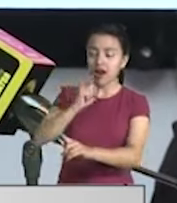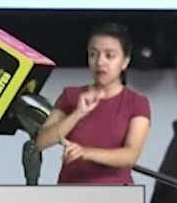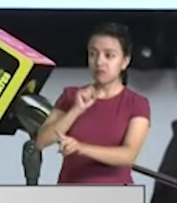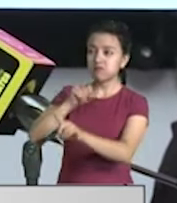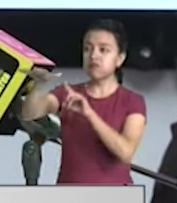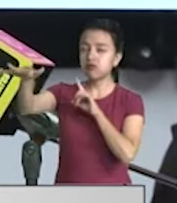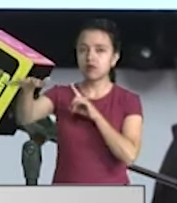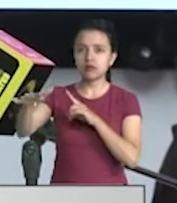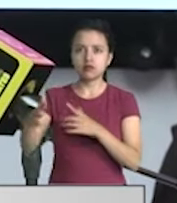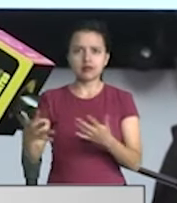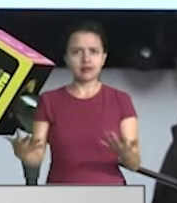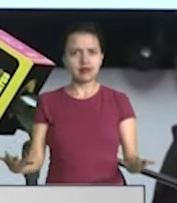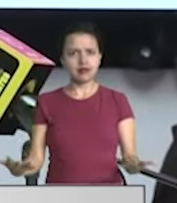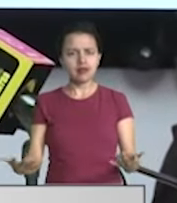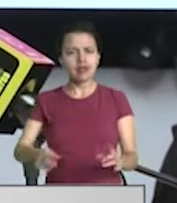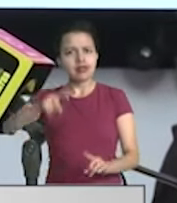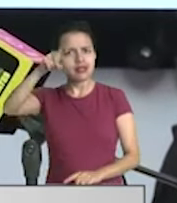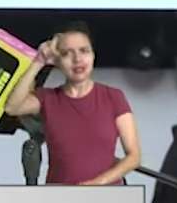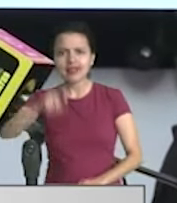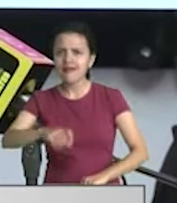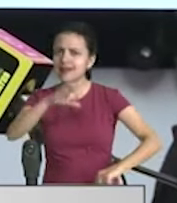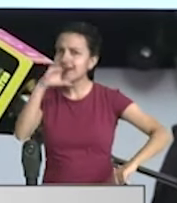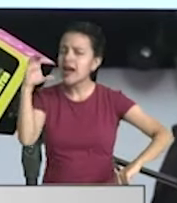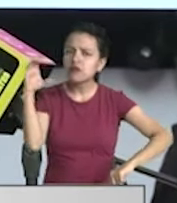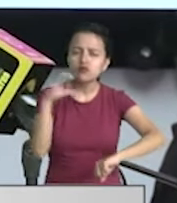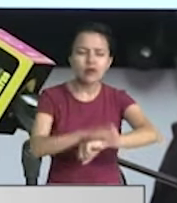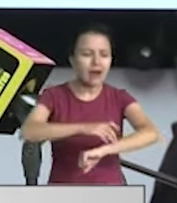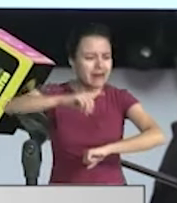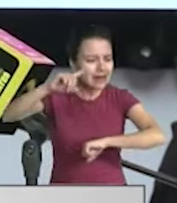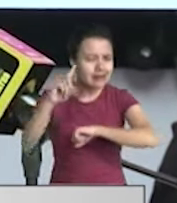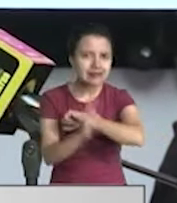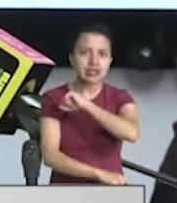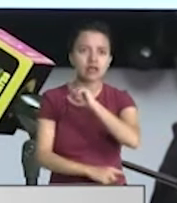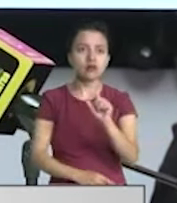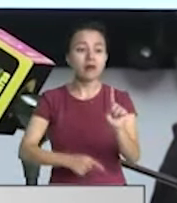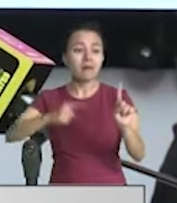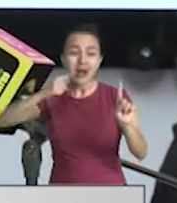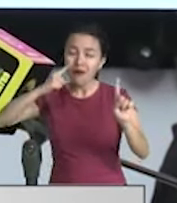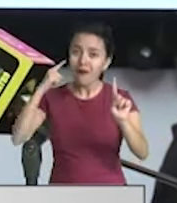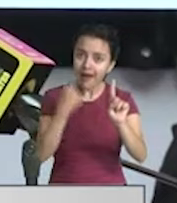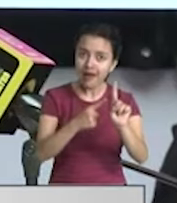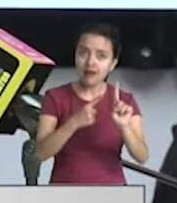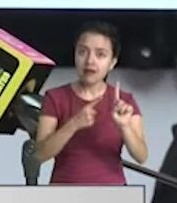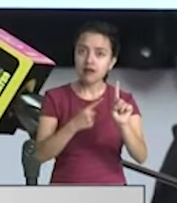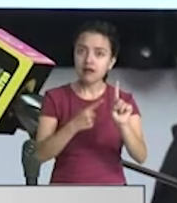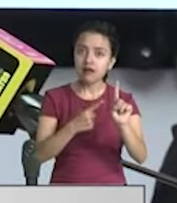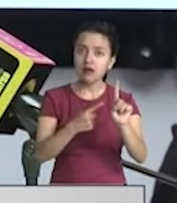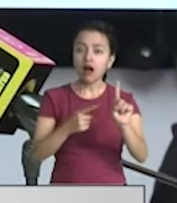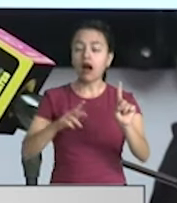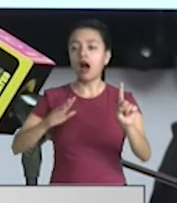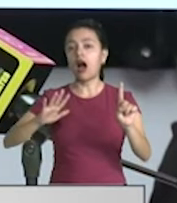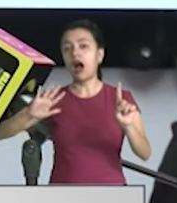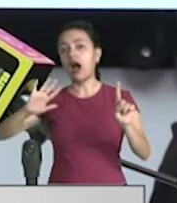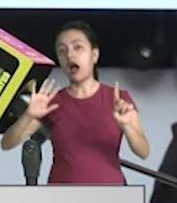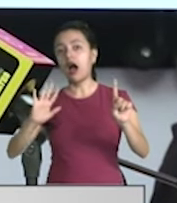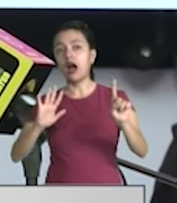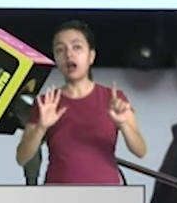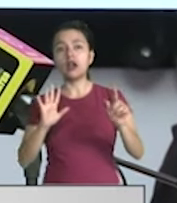que recibir ese tratamiento. Pero que esa persona tenga que recibir ese tratamiento, no digamos que los que